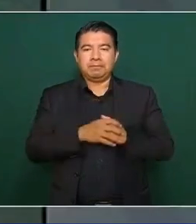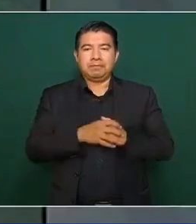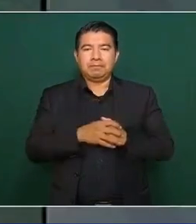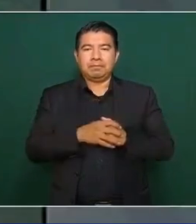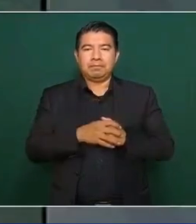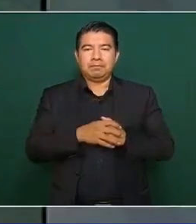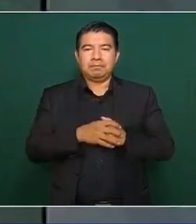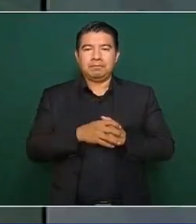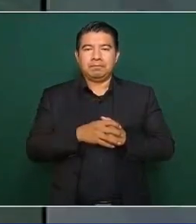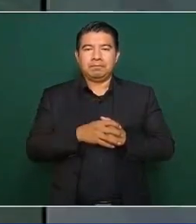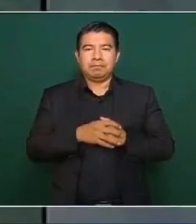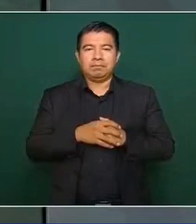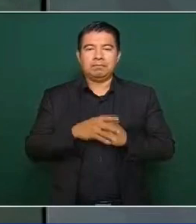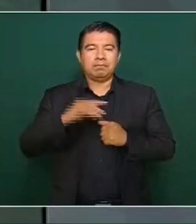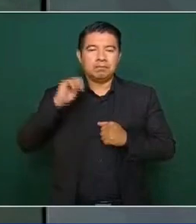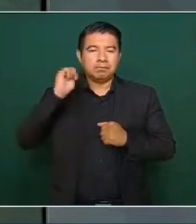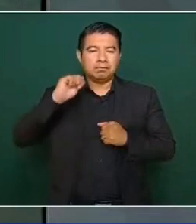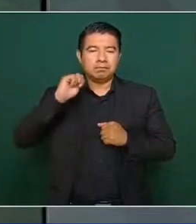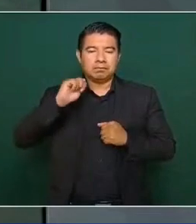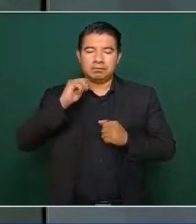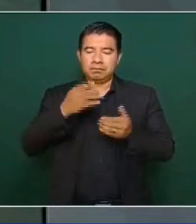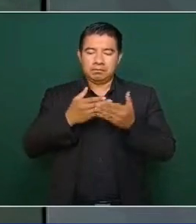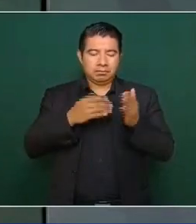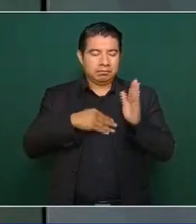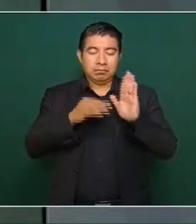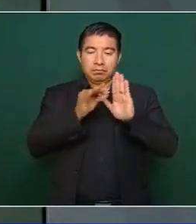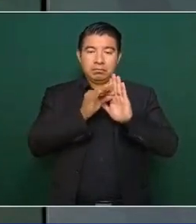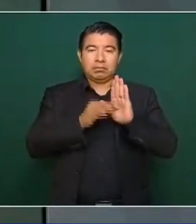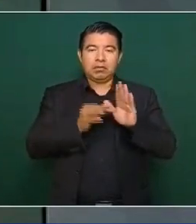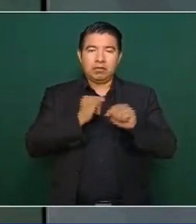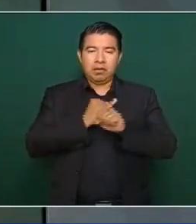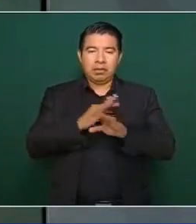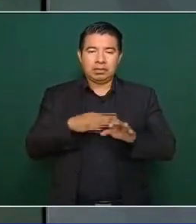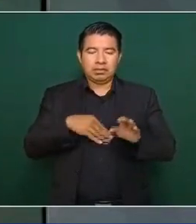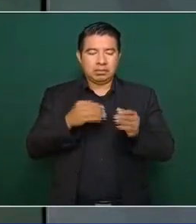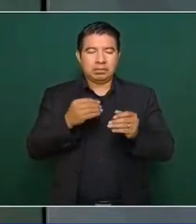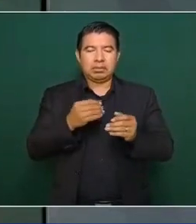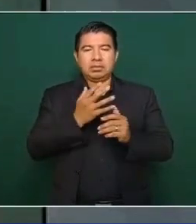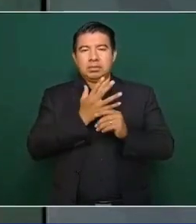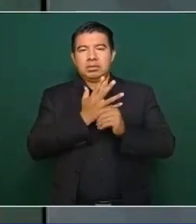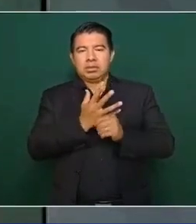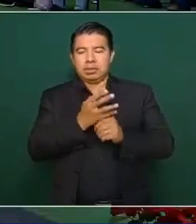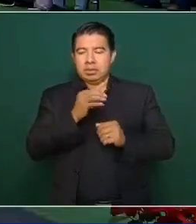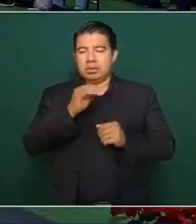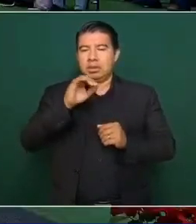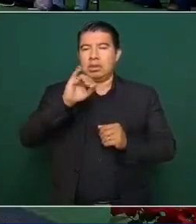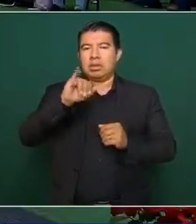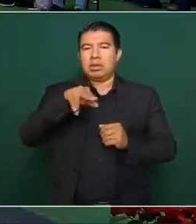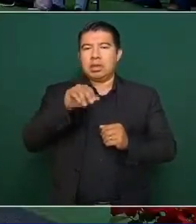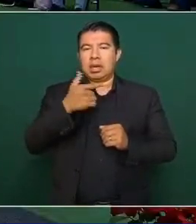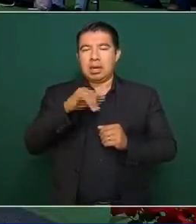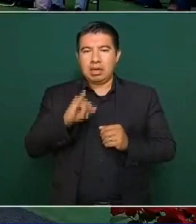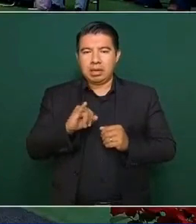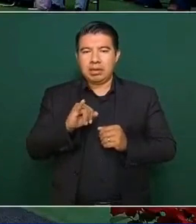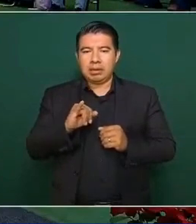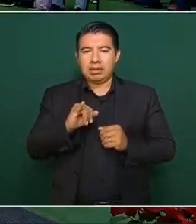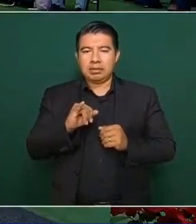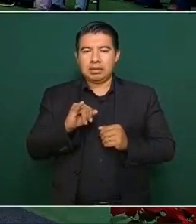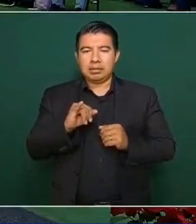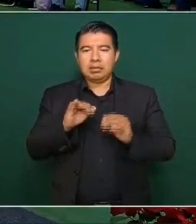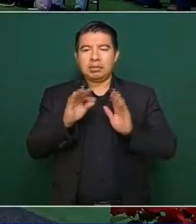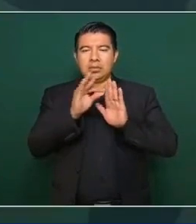Tabasco está, de acuerdo a la información del INEGI, en los